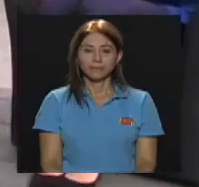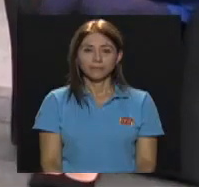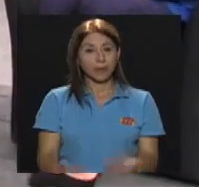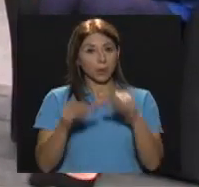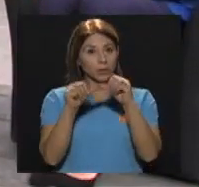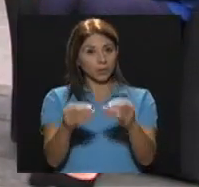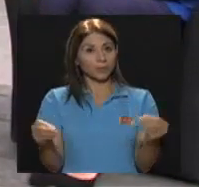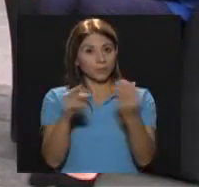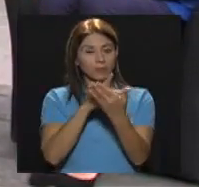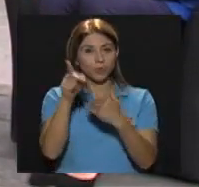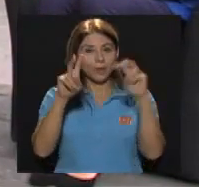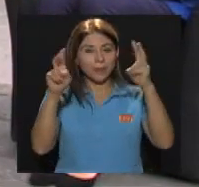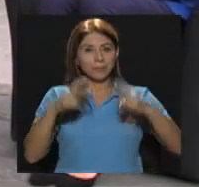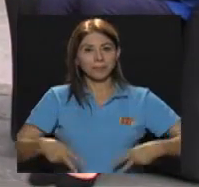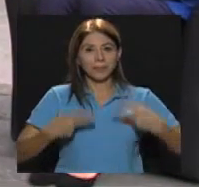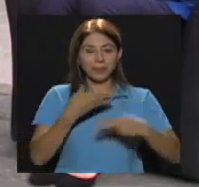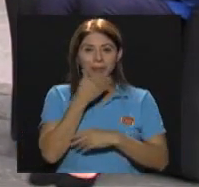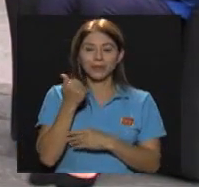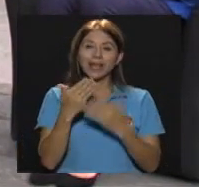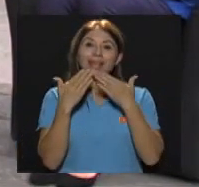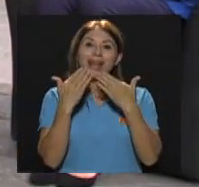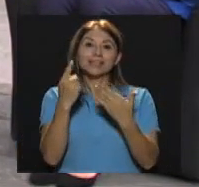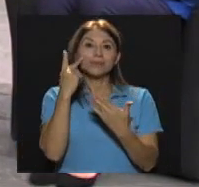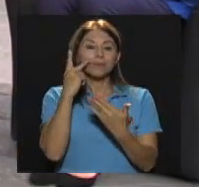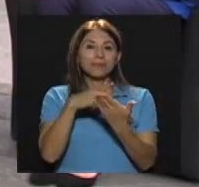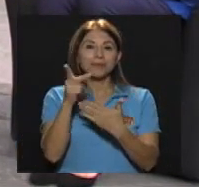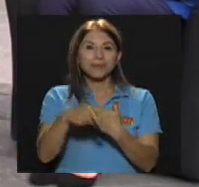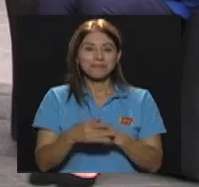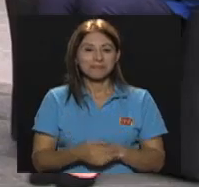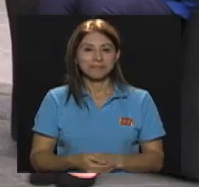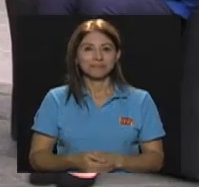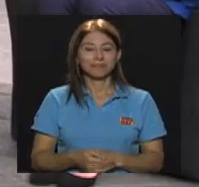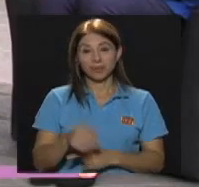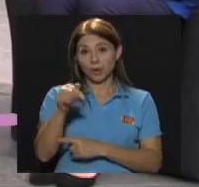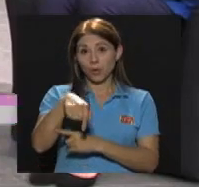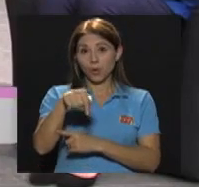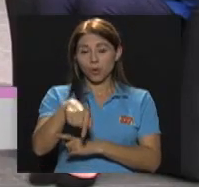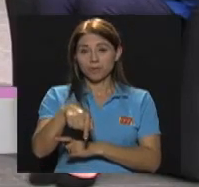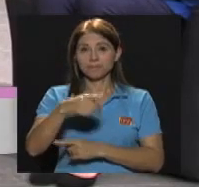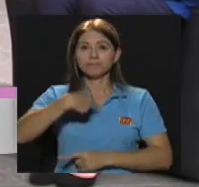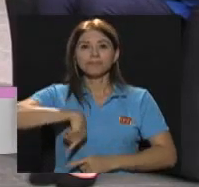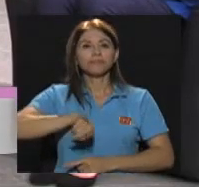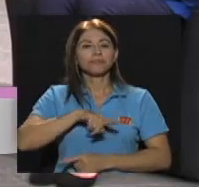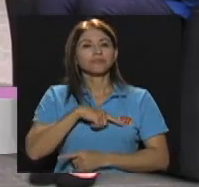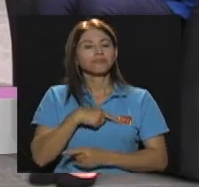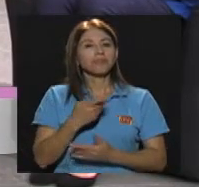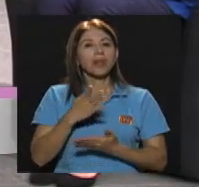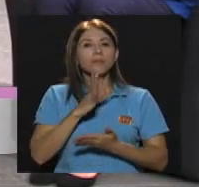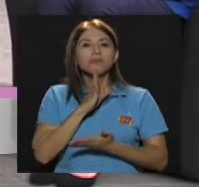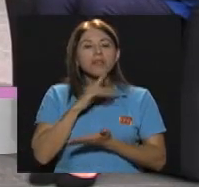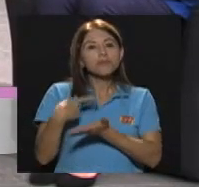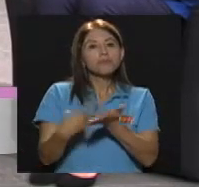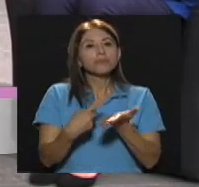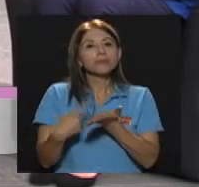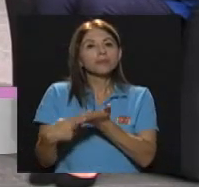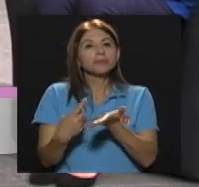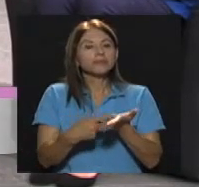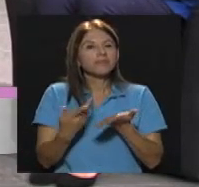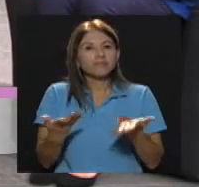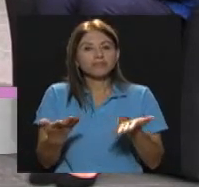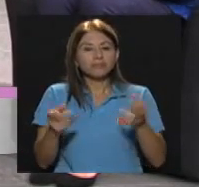Volvemos con más de Vivir Mejor. Muchísimas gracias por su compañía. El día de hoy estamos tratando acerca de